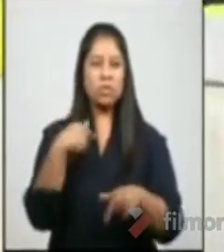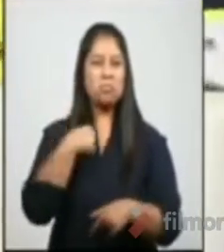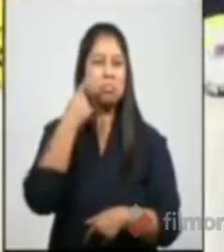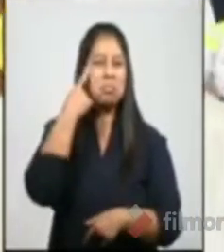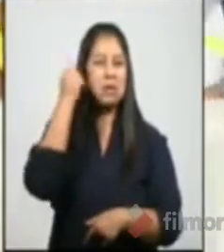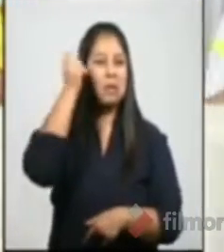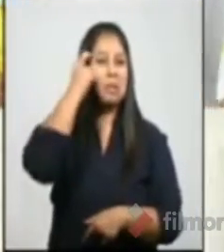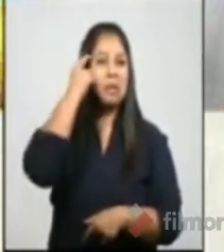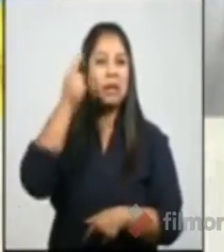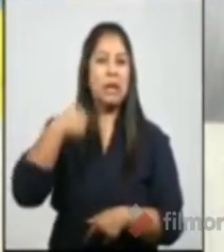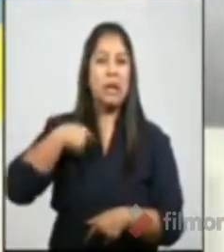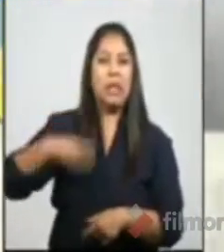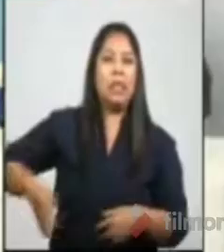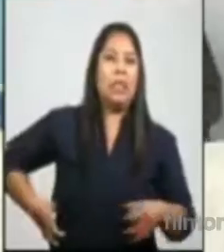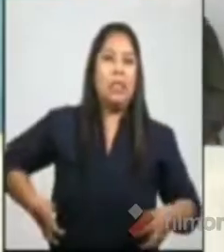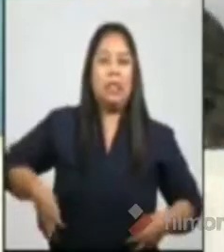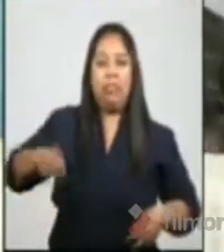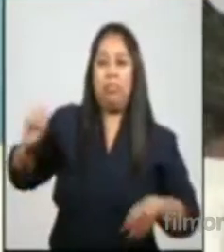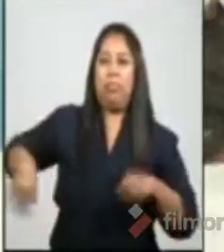riñones.